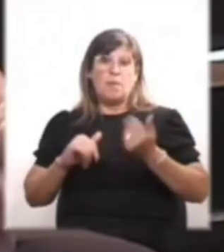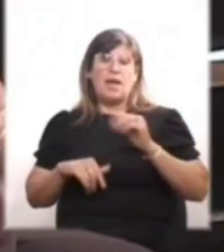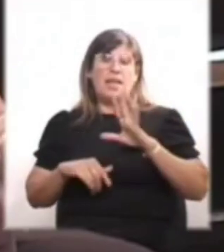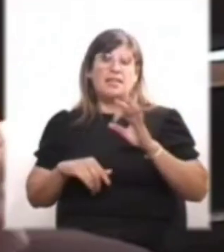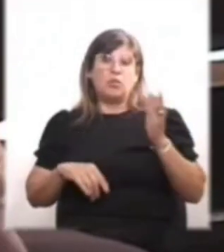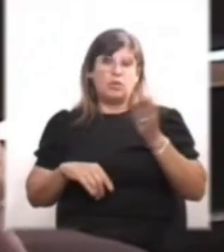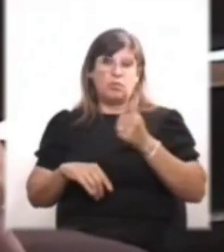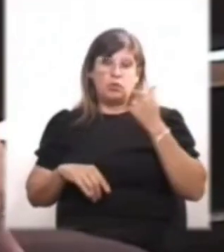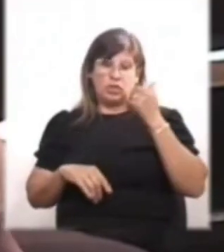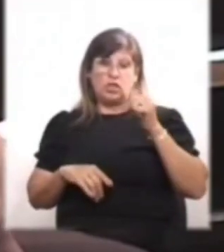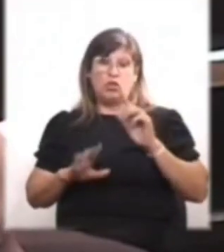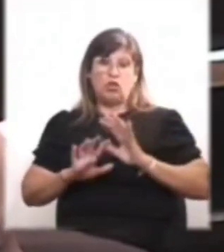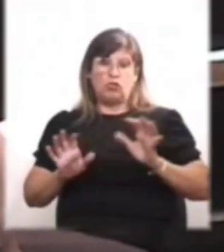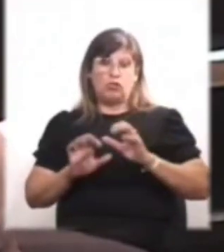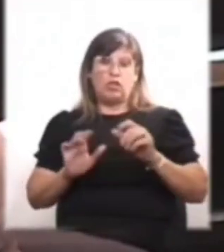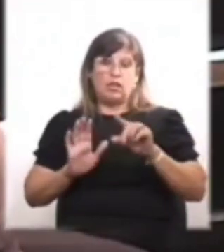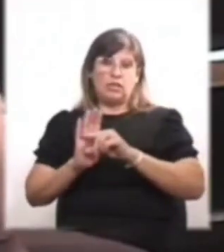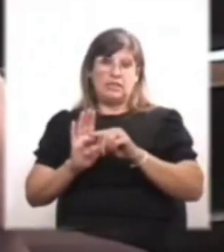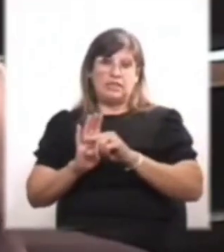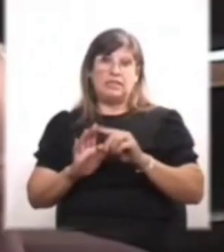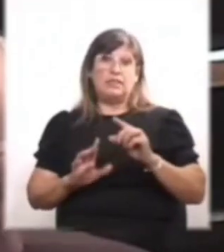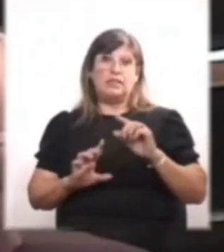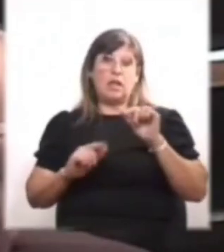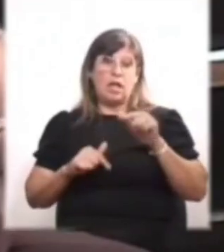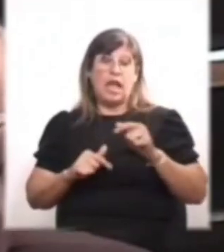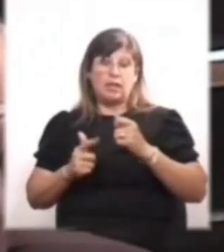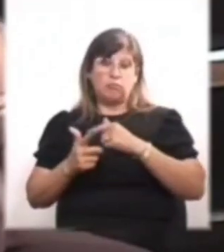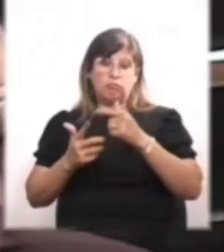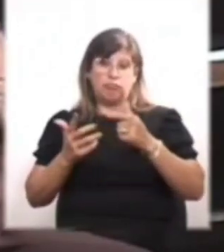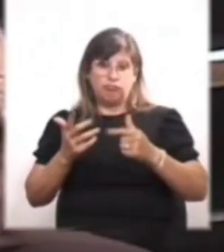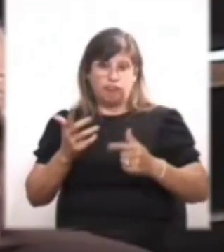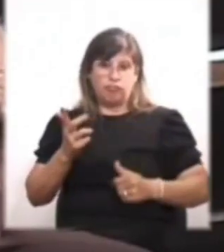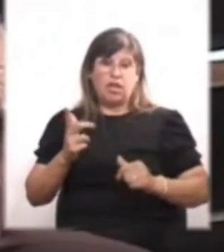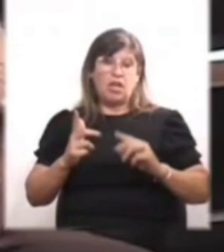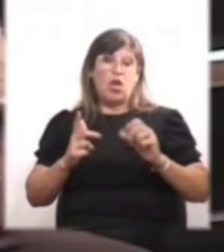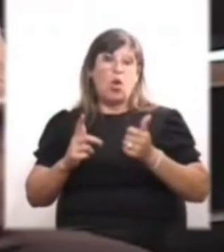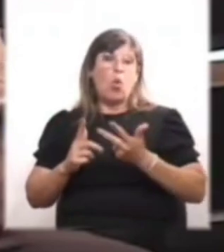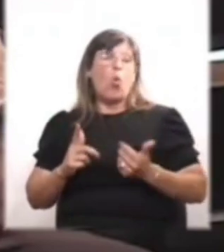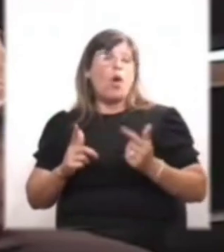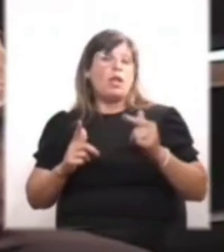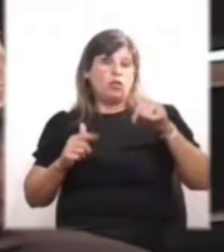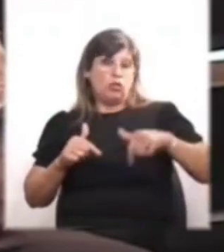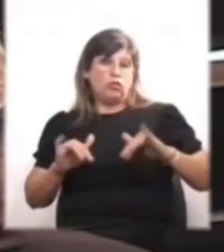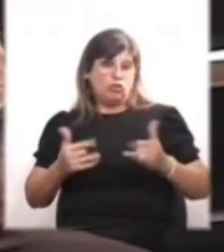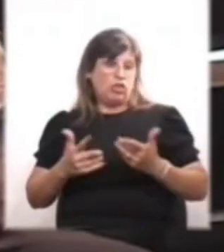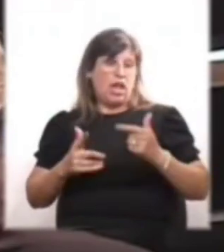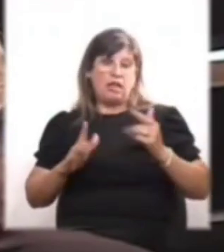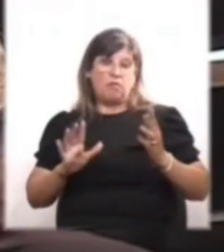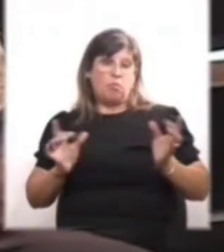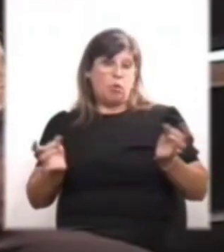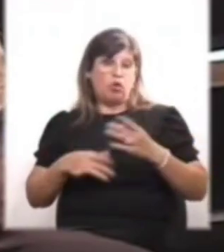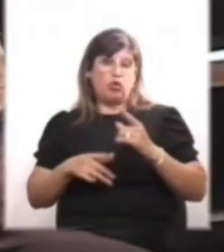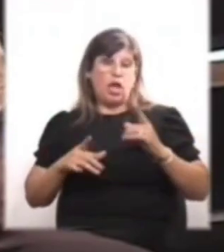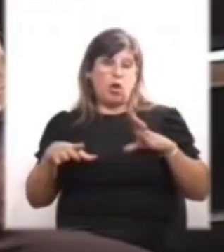del inciso. Y ahí nos enumeraron cuántos se habían jubilado en este periodo por mes.